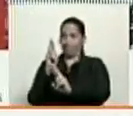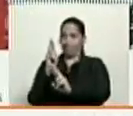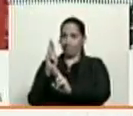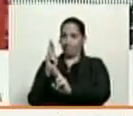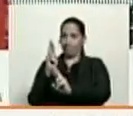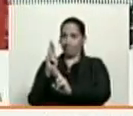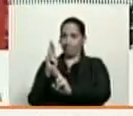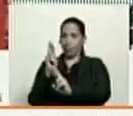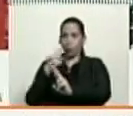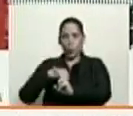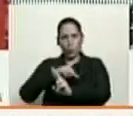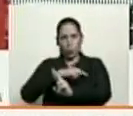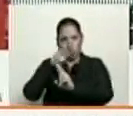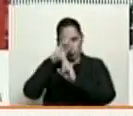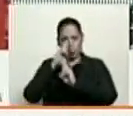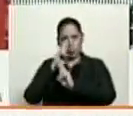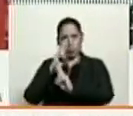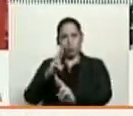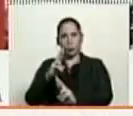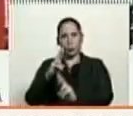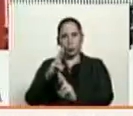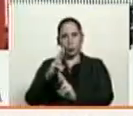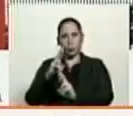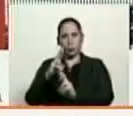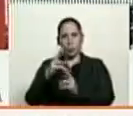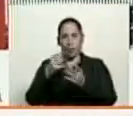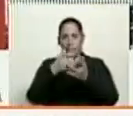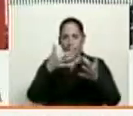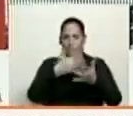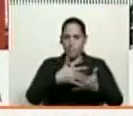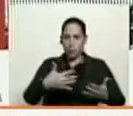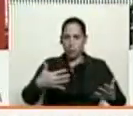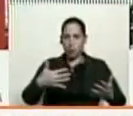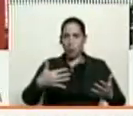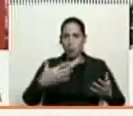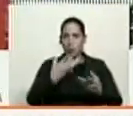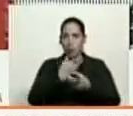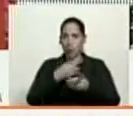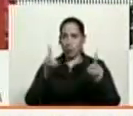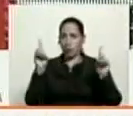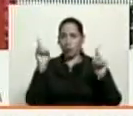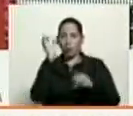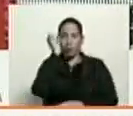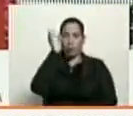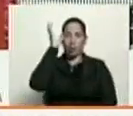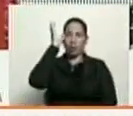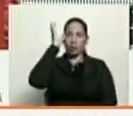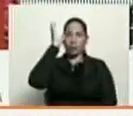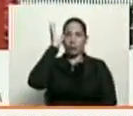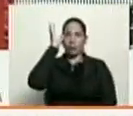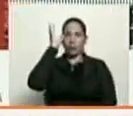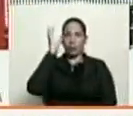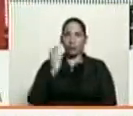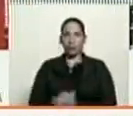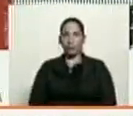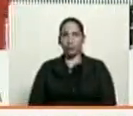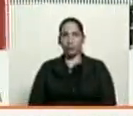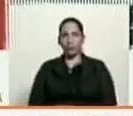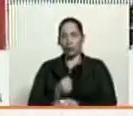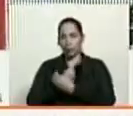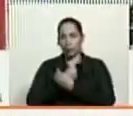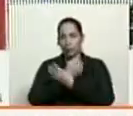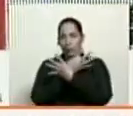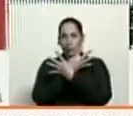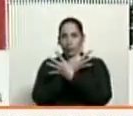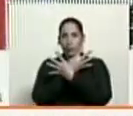que respetamos la carta democrática, la carta de creación de la OEA hasta